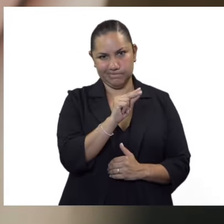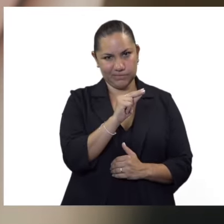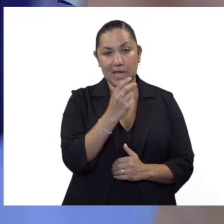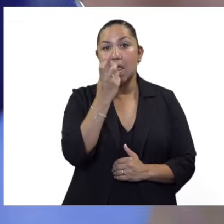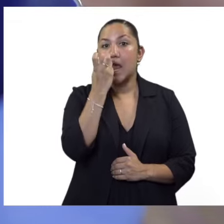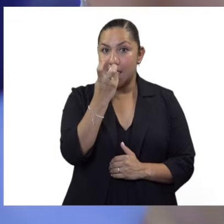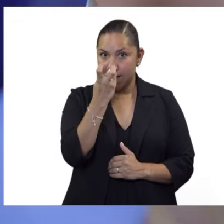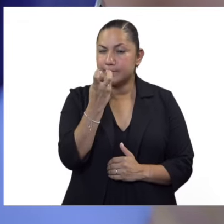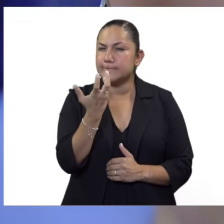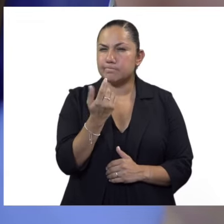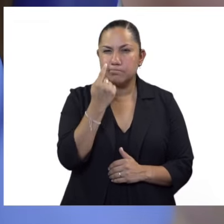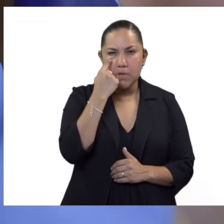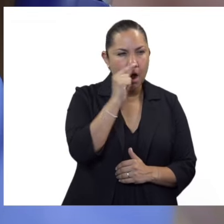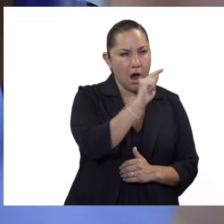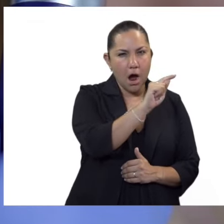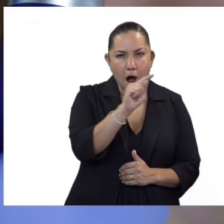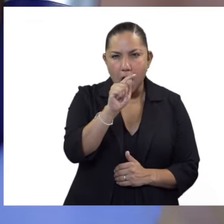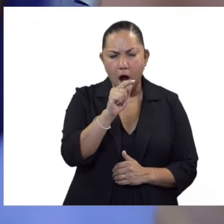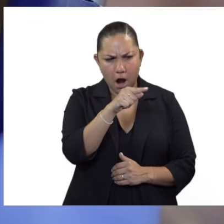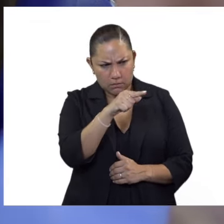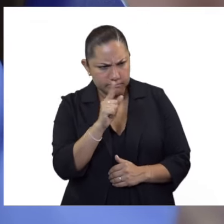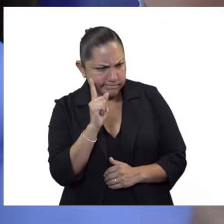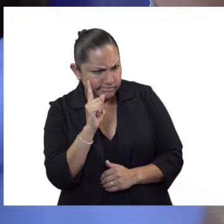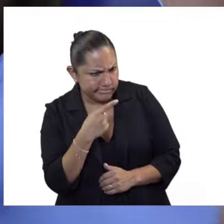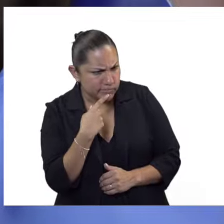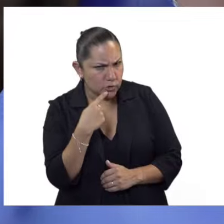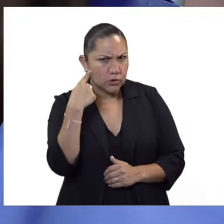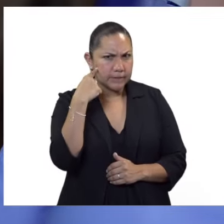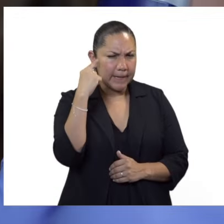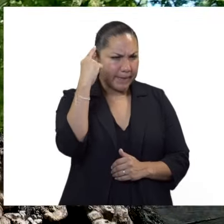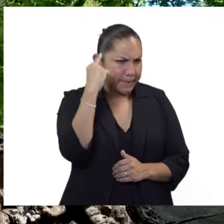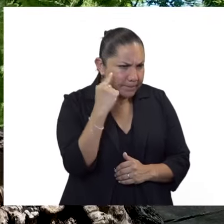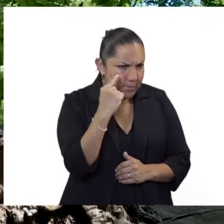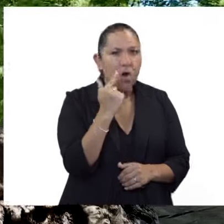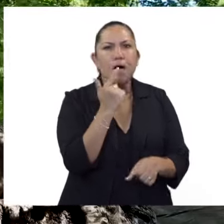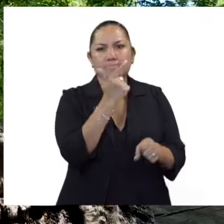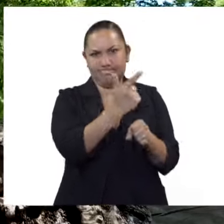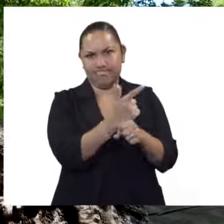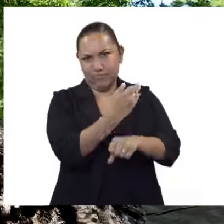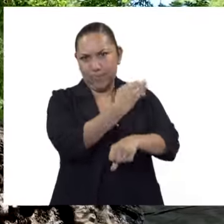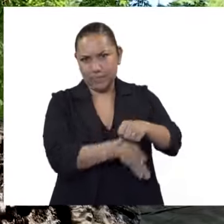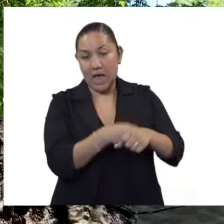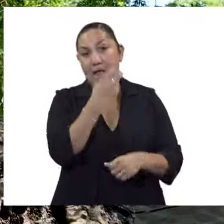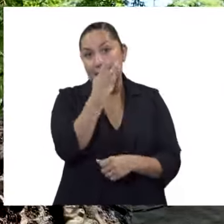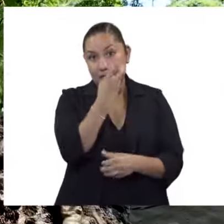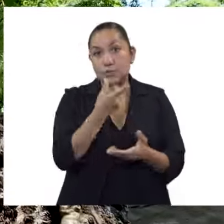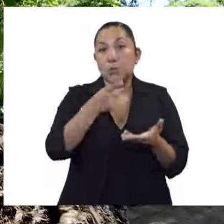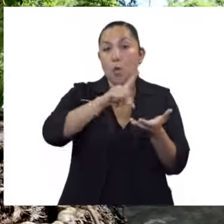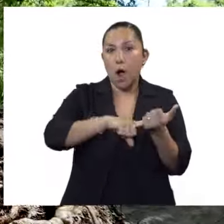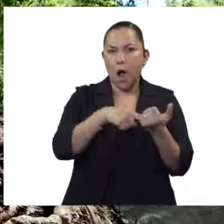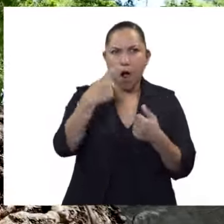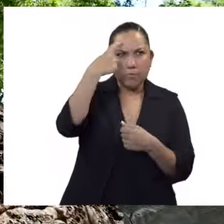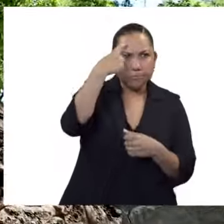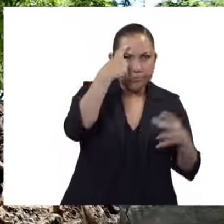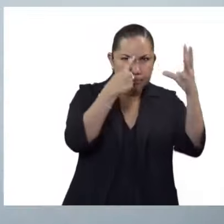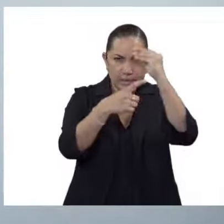a una identificación tardía del problema complicando la maduración psicológica motora